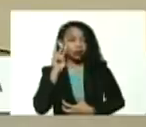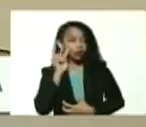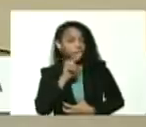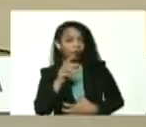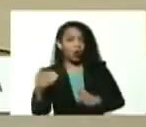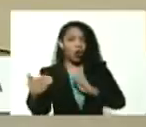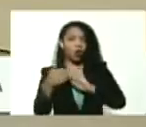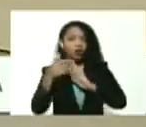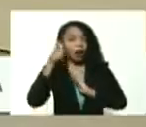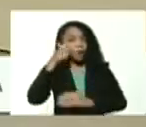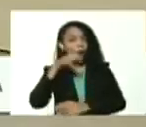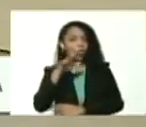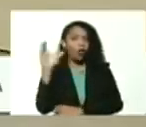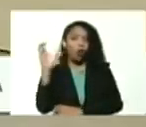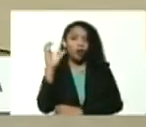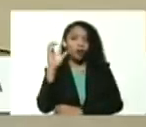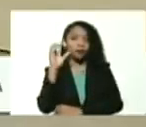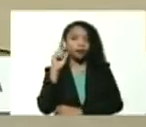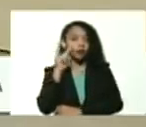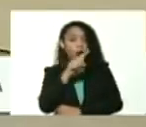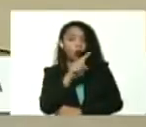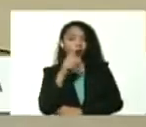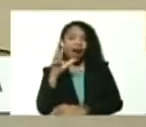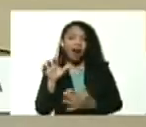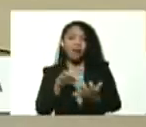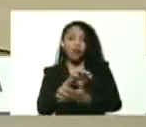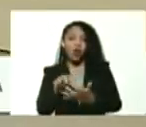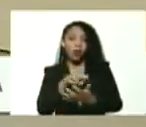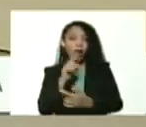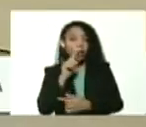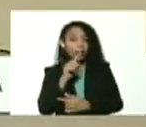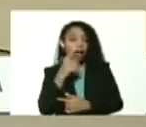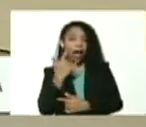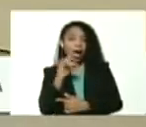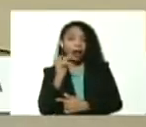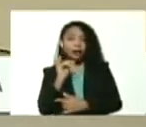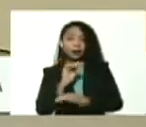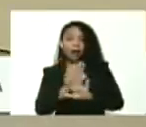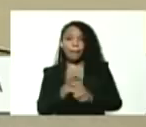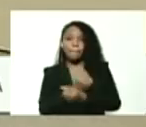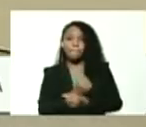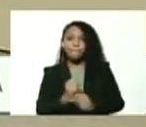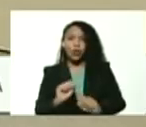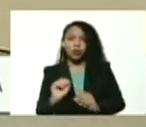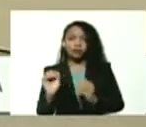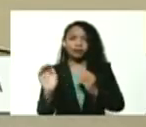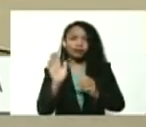el pueblo colombiano, pero que era una crisis que ya era imposible ocultarla,